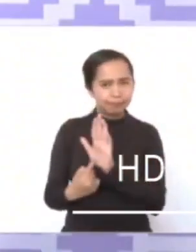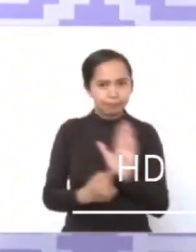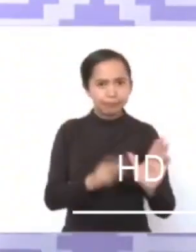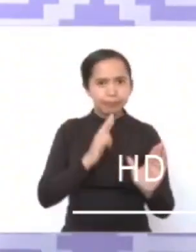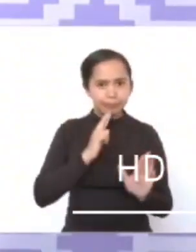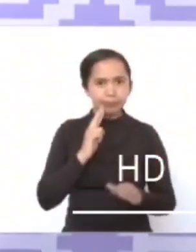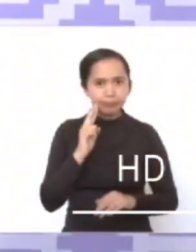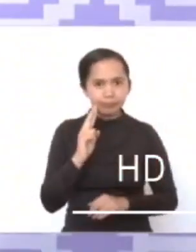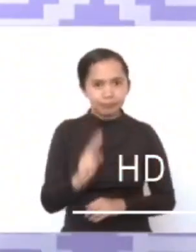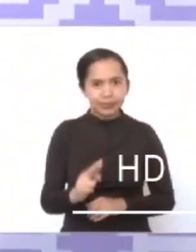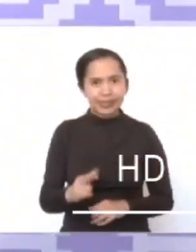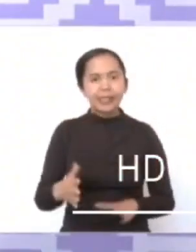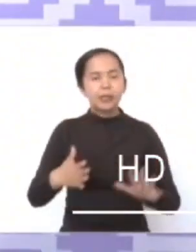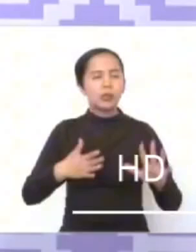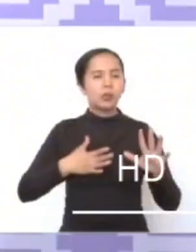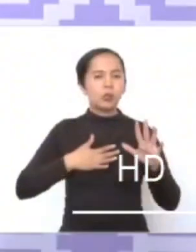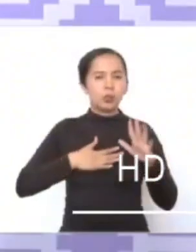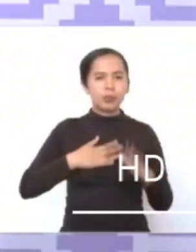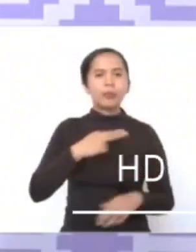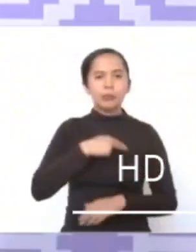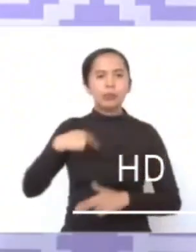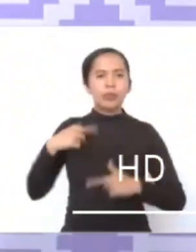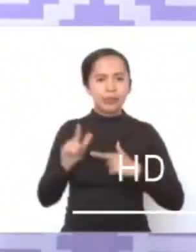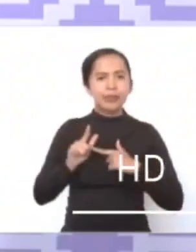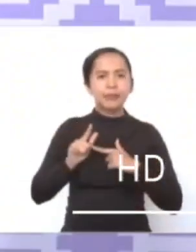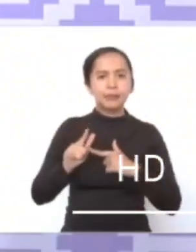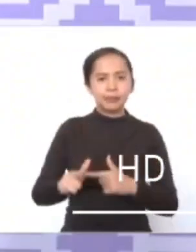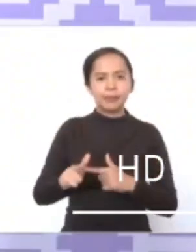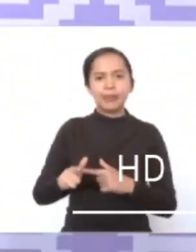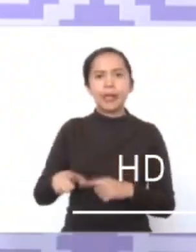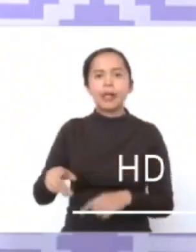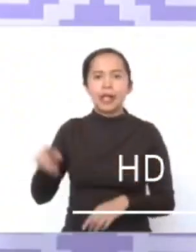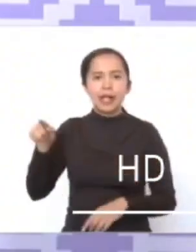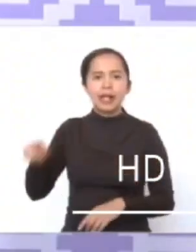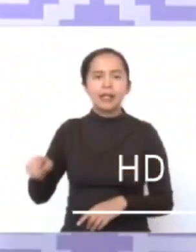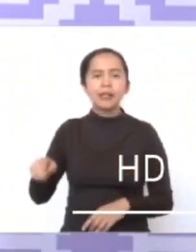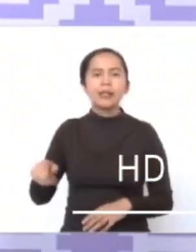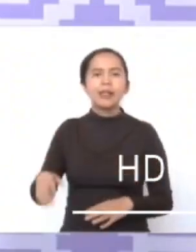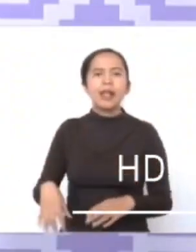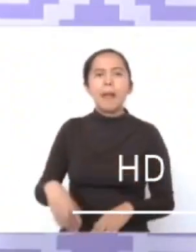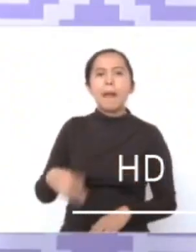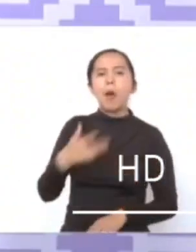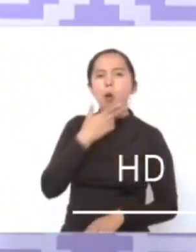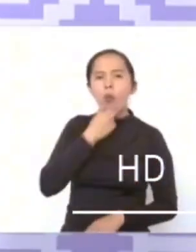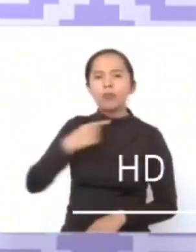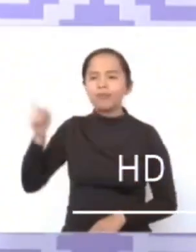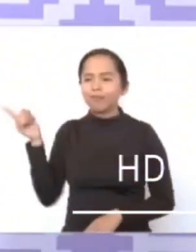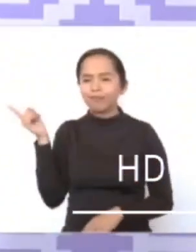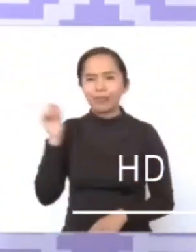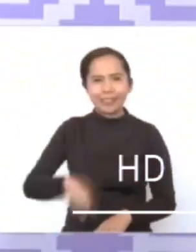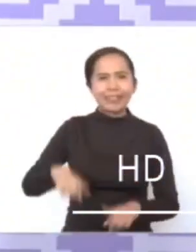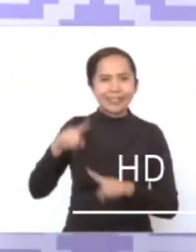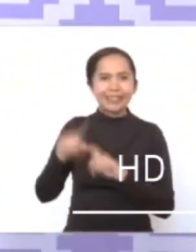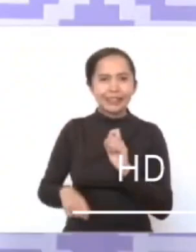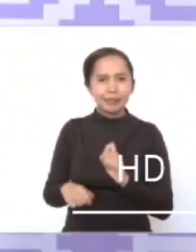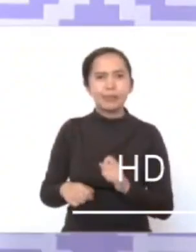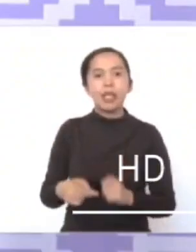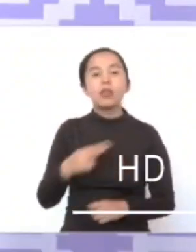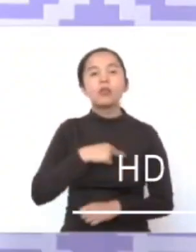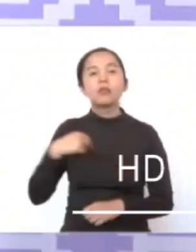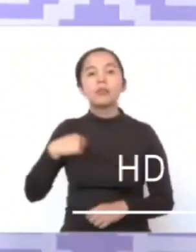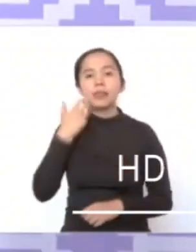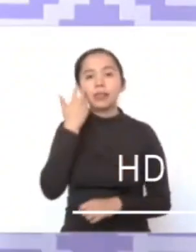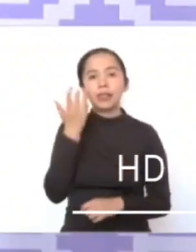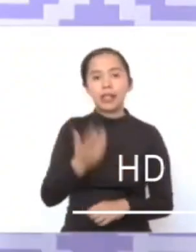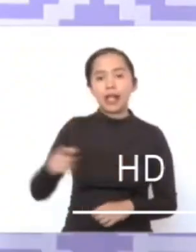testimonio puntual de nuestro compromiso continuo con la igualdad y la erradicación de la violencia machista. Queremos que las niñas y las mujeres